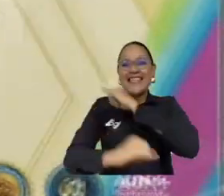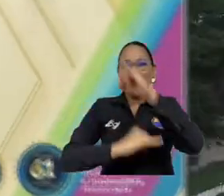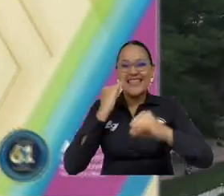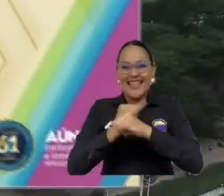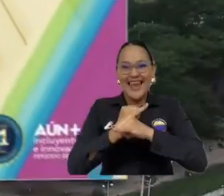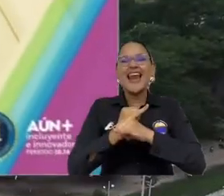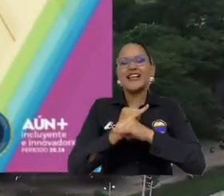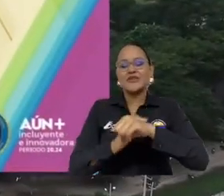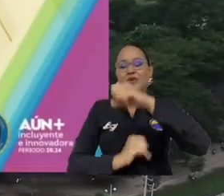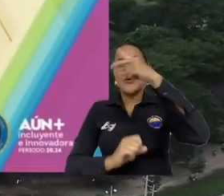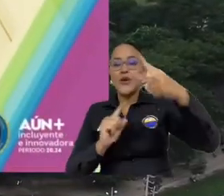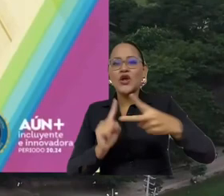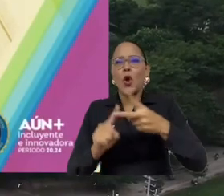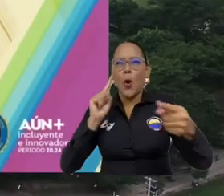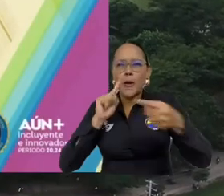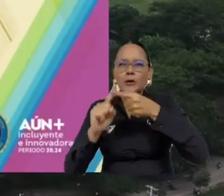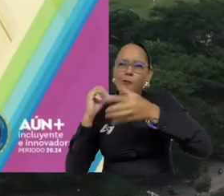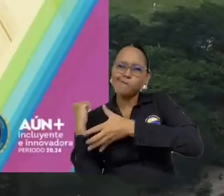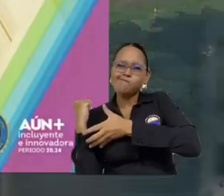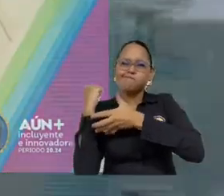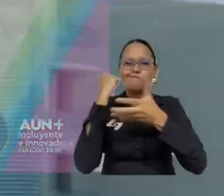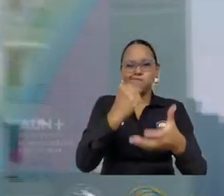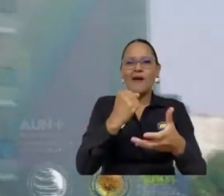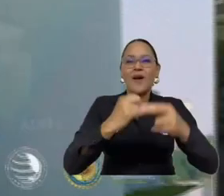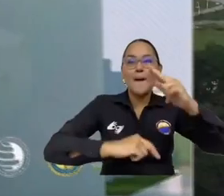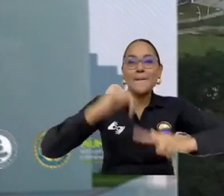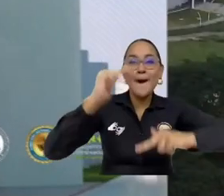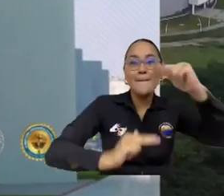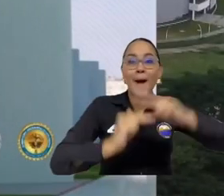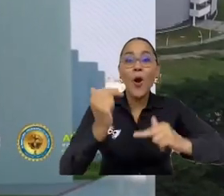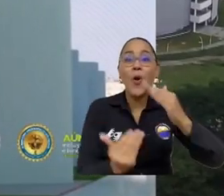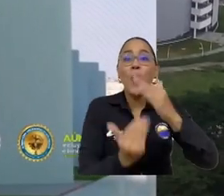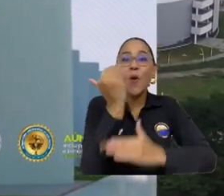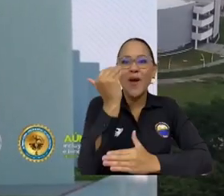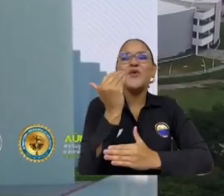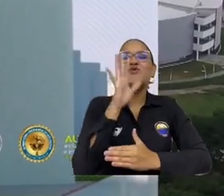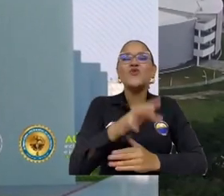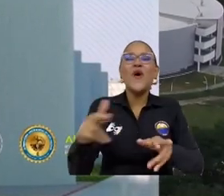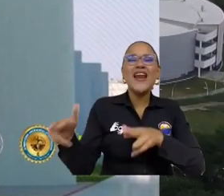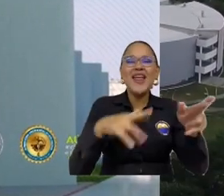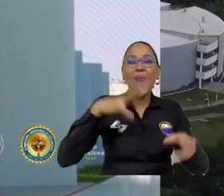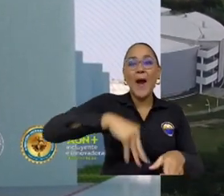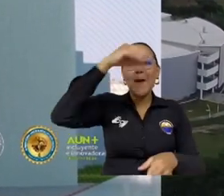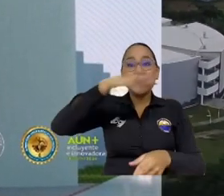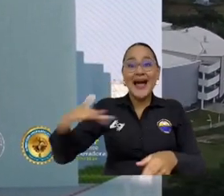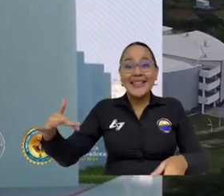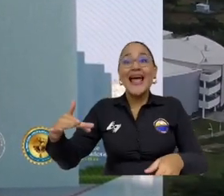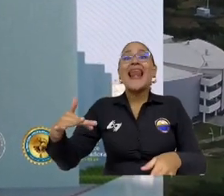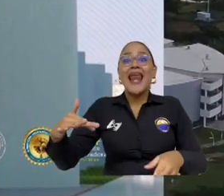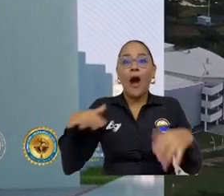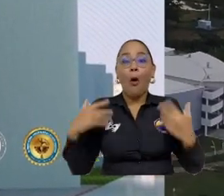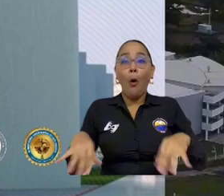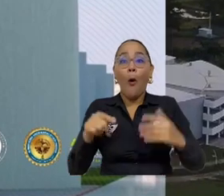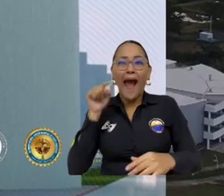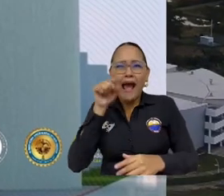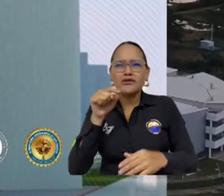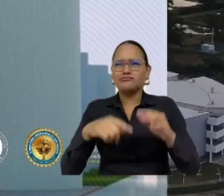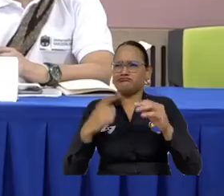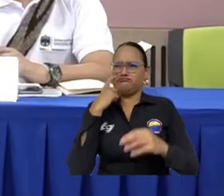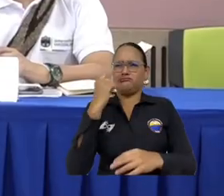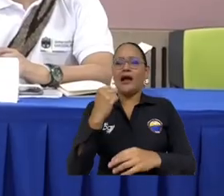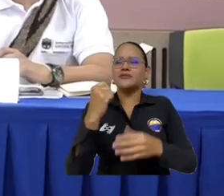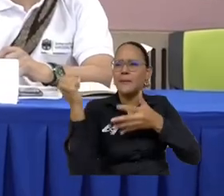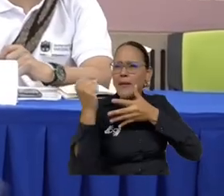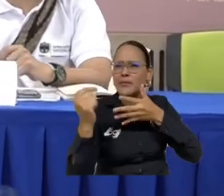acreditación internacional Engage University y la consecución de recursos para ampliar cobertura con la construcción del nuevo edificio de aulas Río